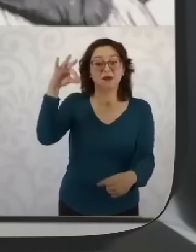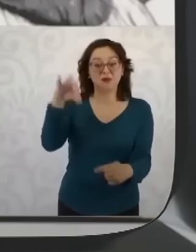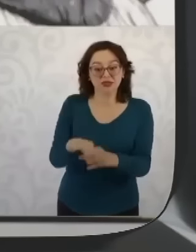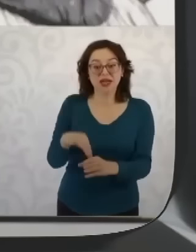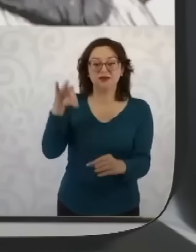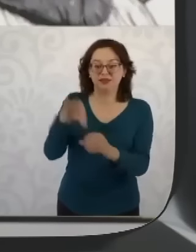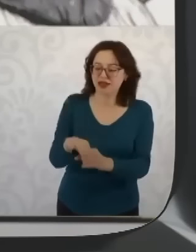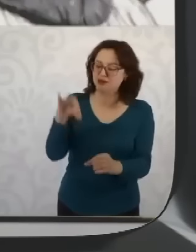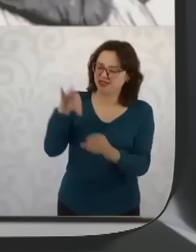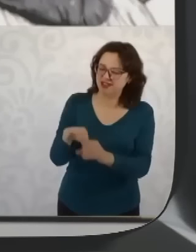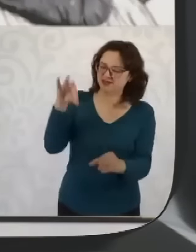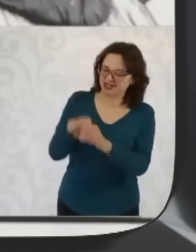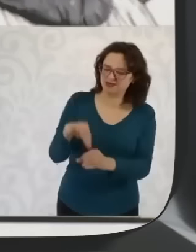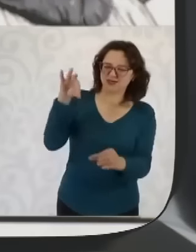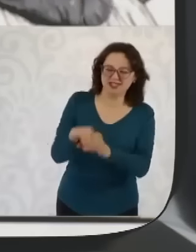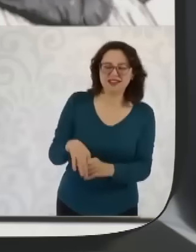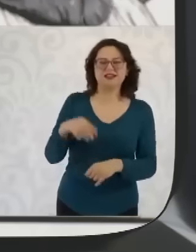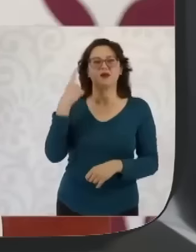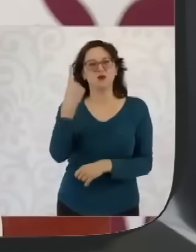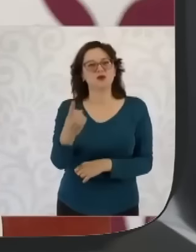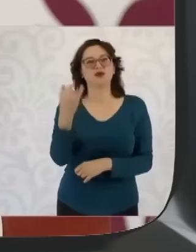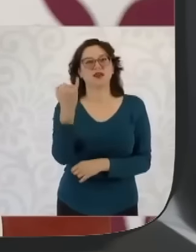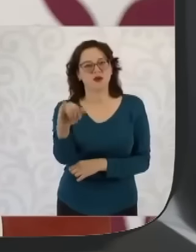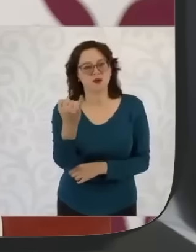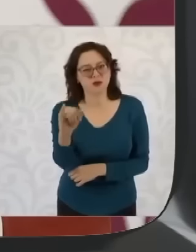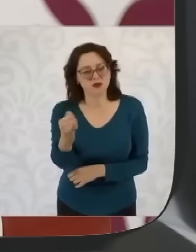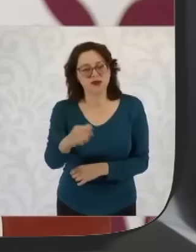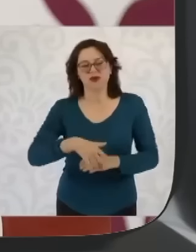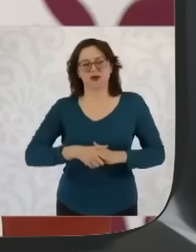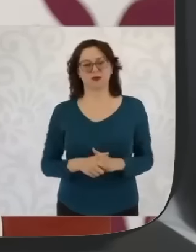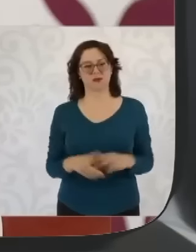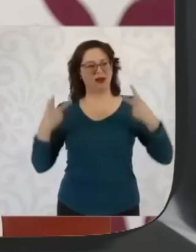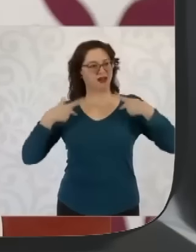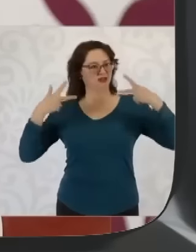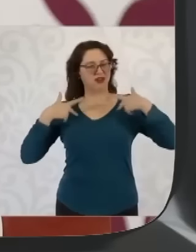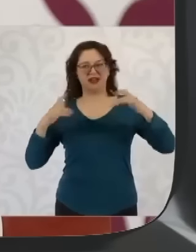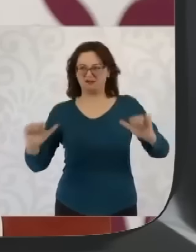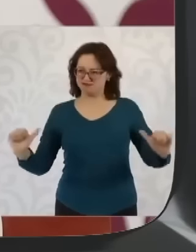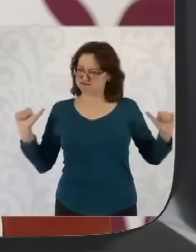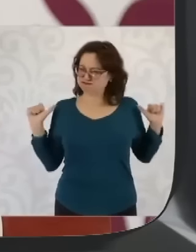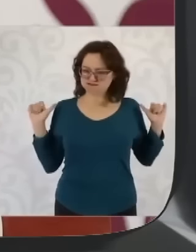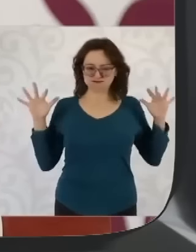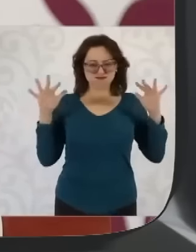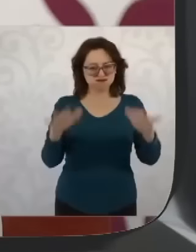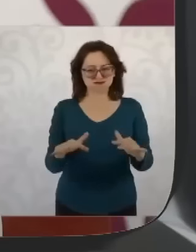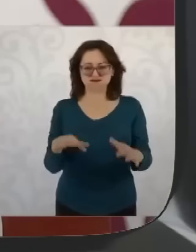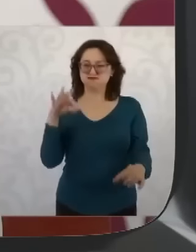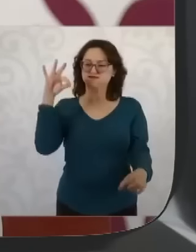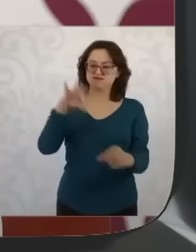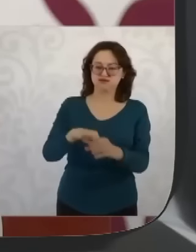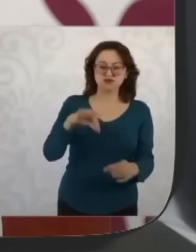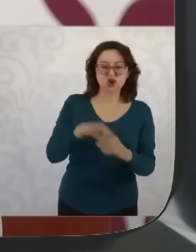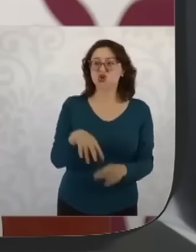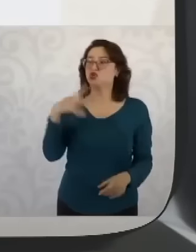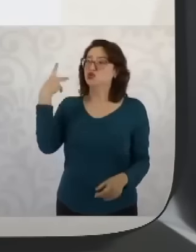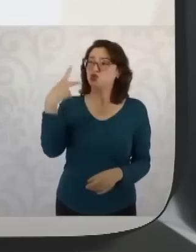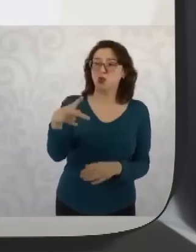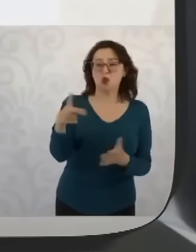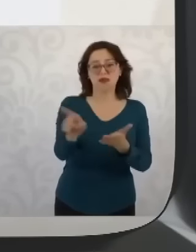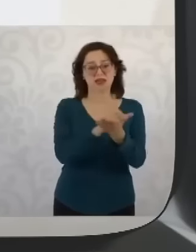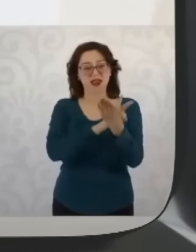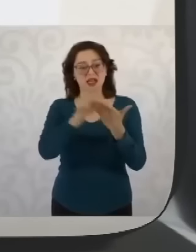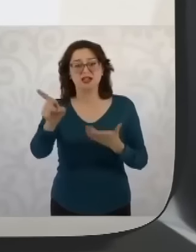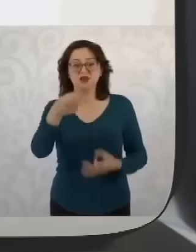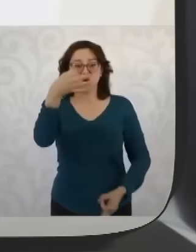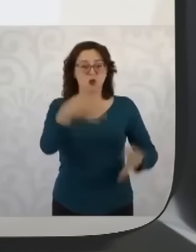Votar el 1 de junio. Que salga la ciudadanía a votar, ejercer su derecho a elegir